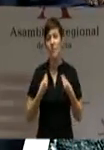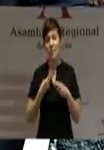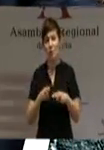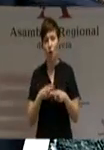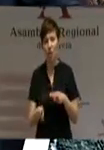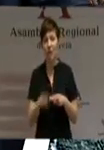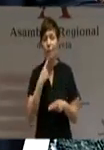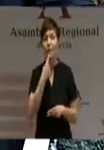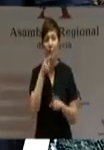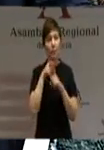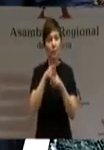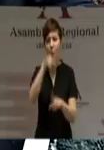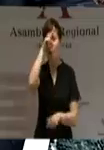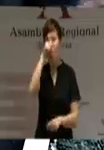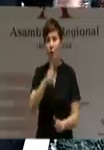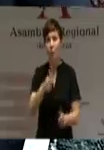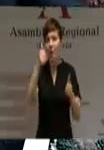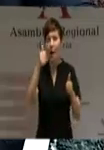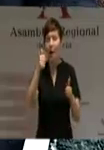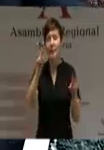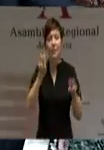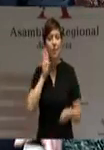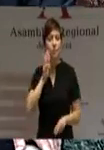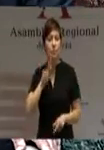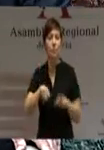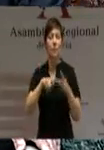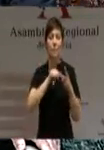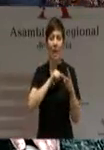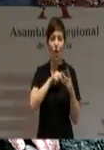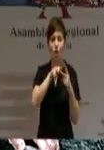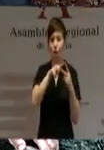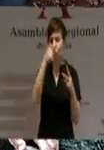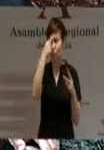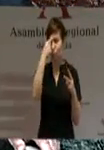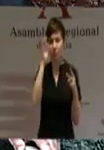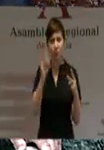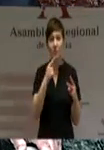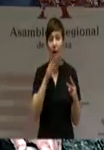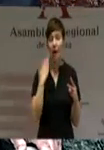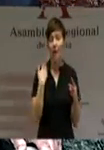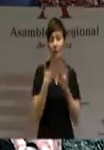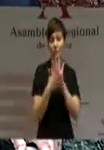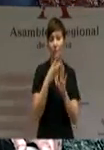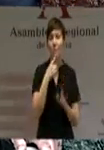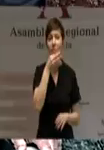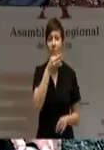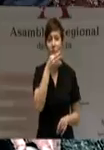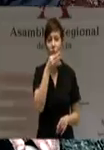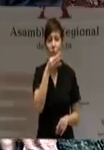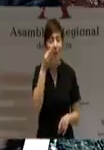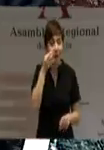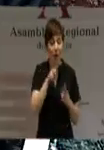es la corrupción y también el paro, las 2 principales preocupaciones según el CIS de la ciudadanía. Pero ¿qué medidas concretas